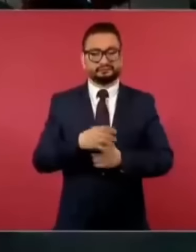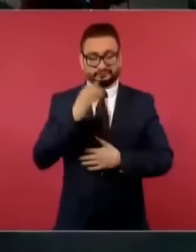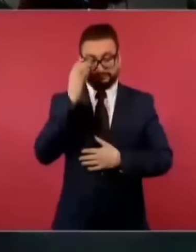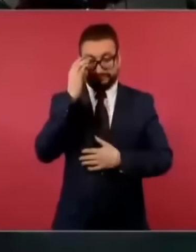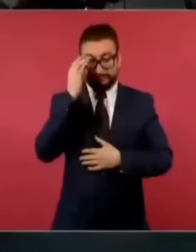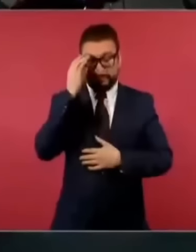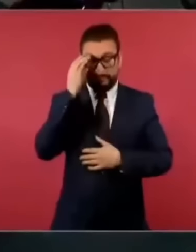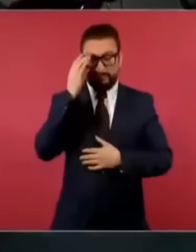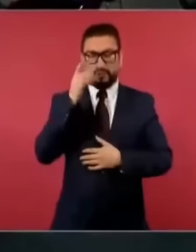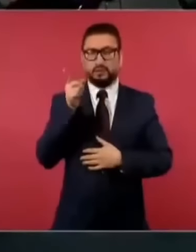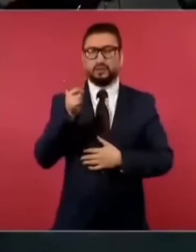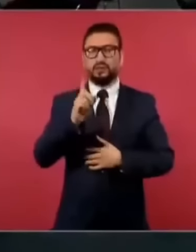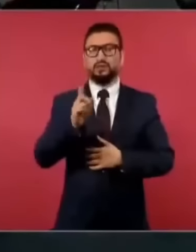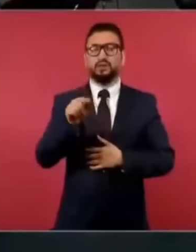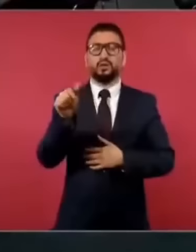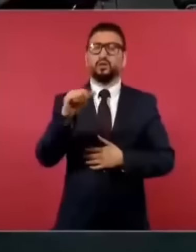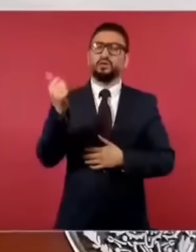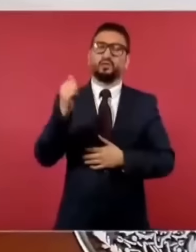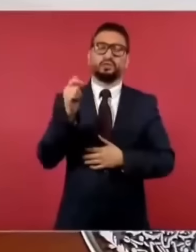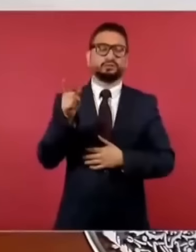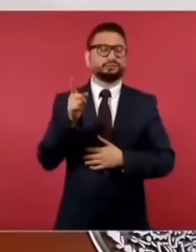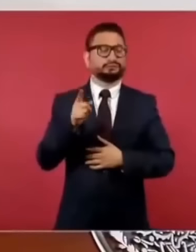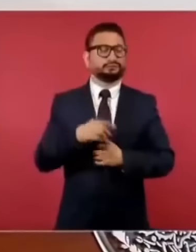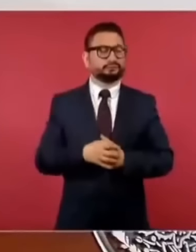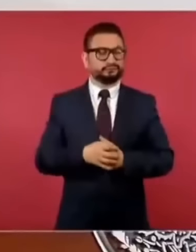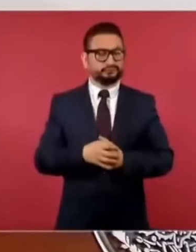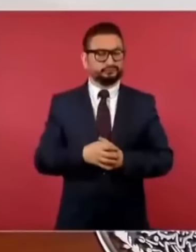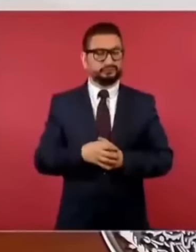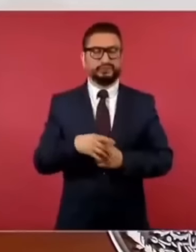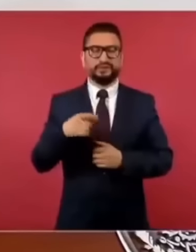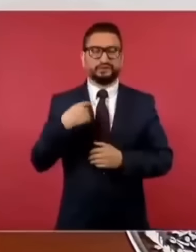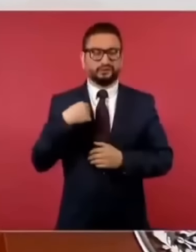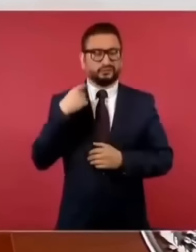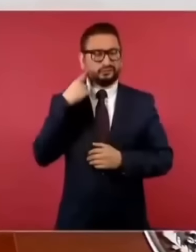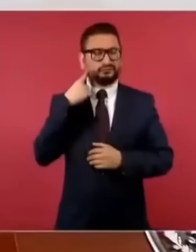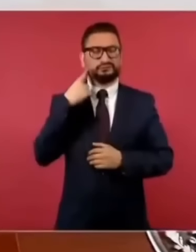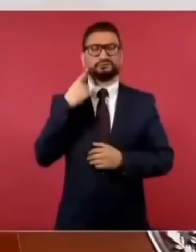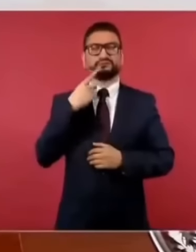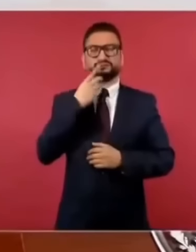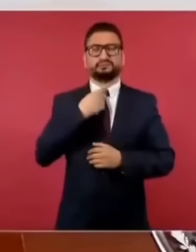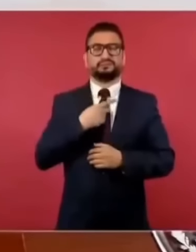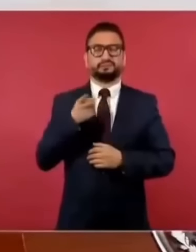no no no no no es Es que me llamó la atención